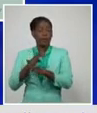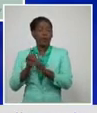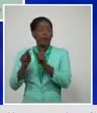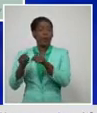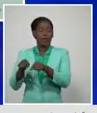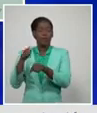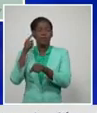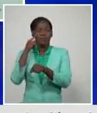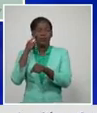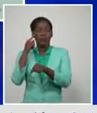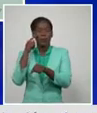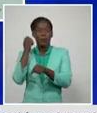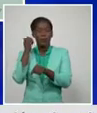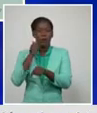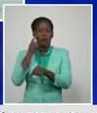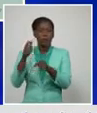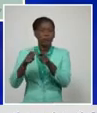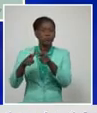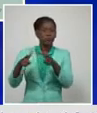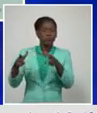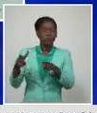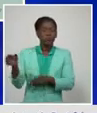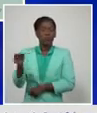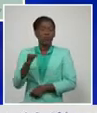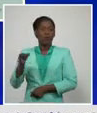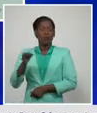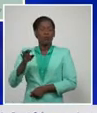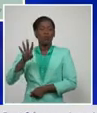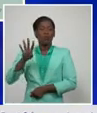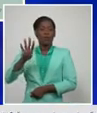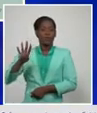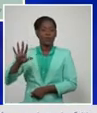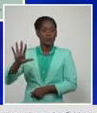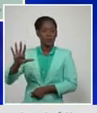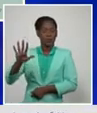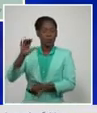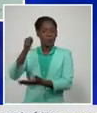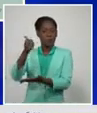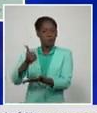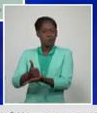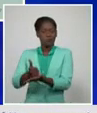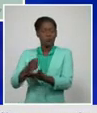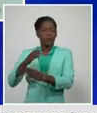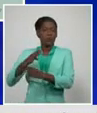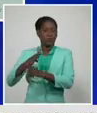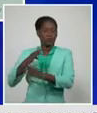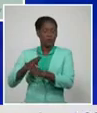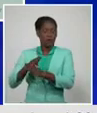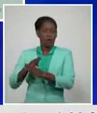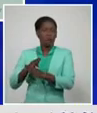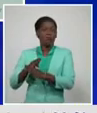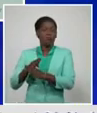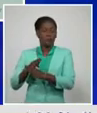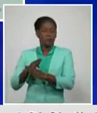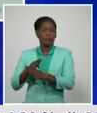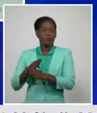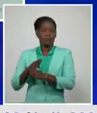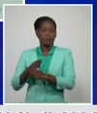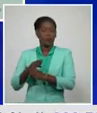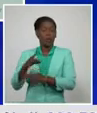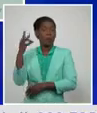se mantiene en el municipio cabecera, 45 de los 72 ayer. Palma